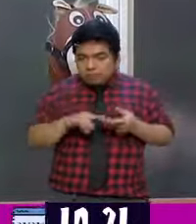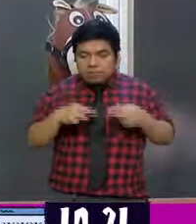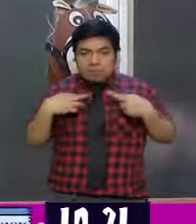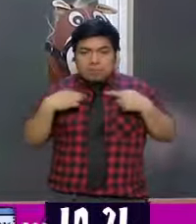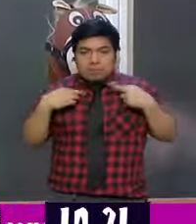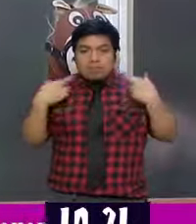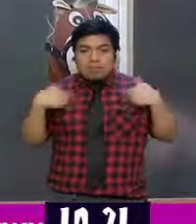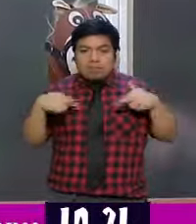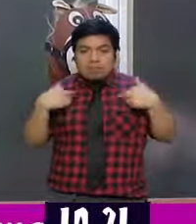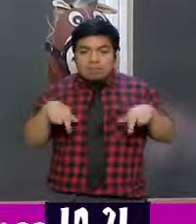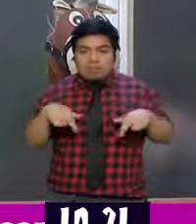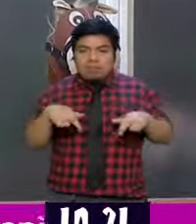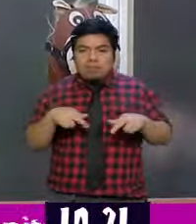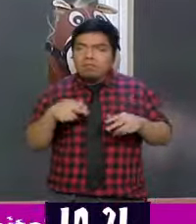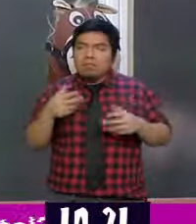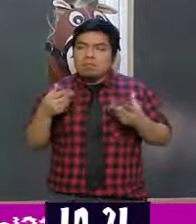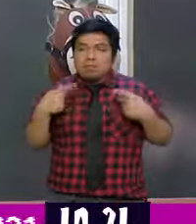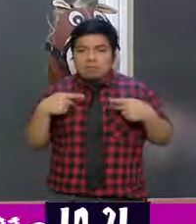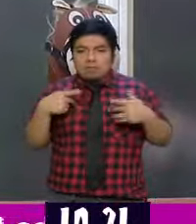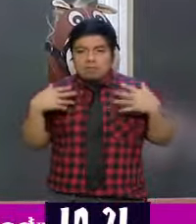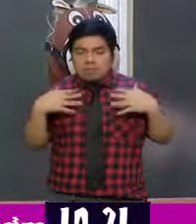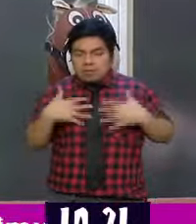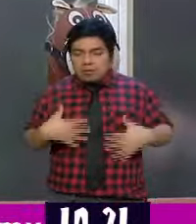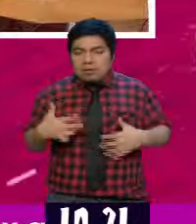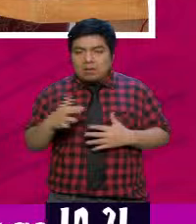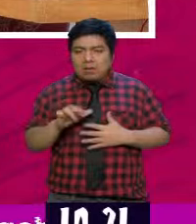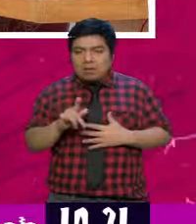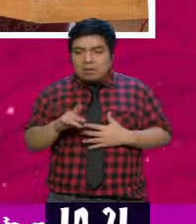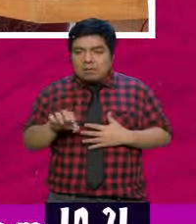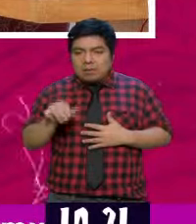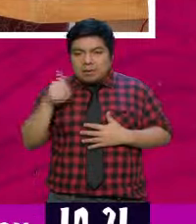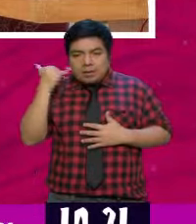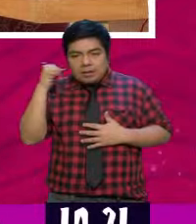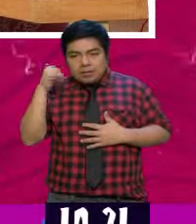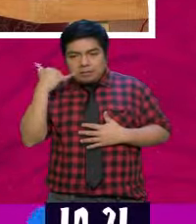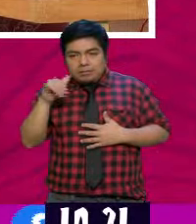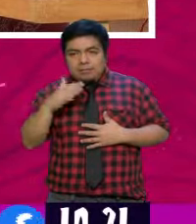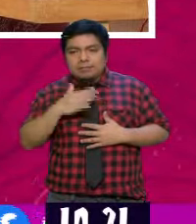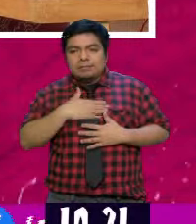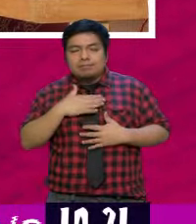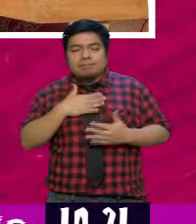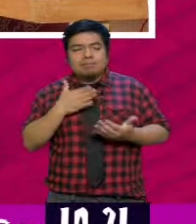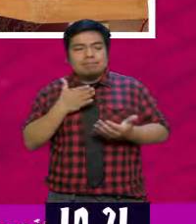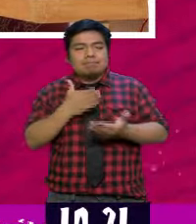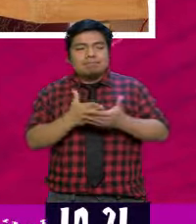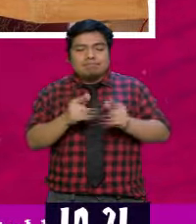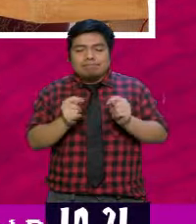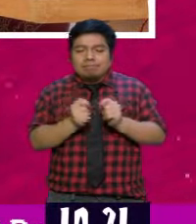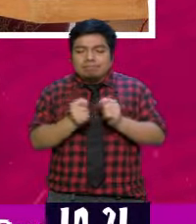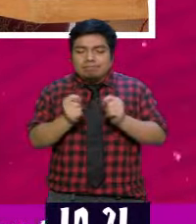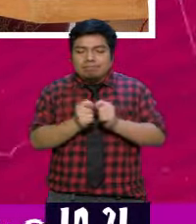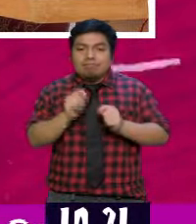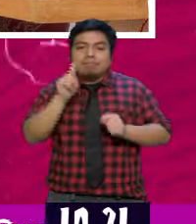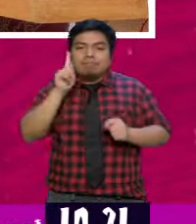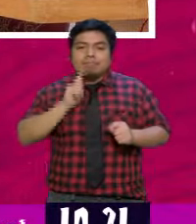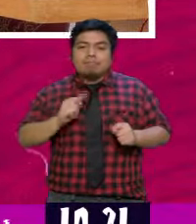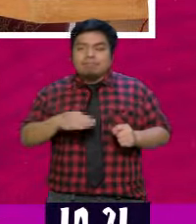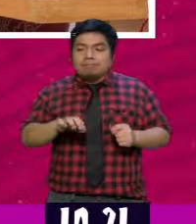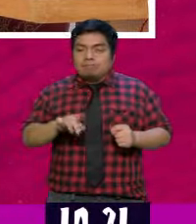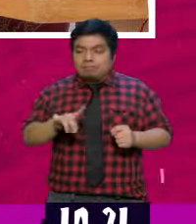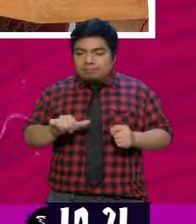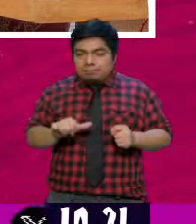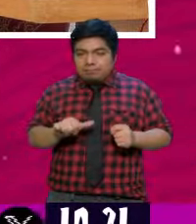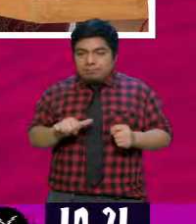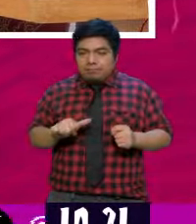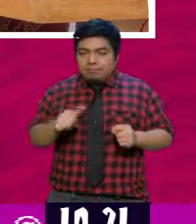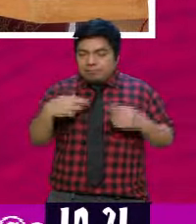esta función de estreno llegaron señoras con sus huipiles yucatecas diciendo, yo vengo a ver a la tía Mariela con mi ropa yucateca porque es un viaje a Yucatán. Entonces, si van